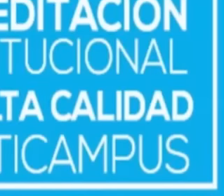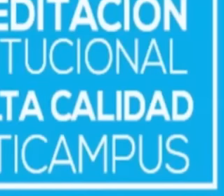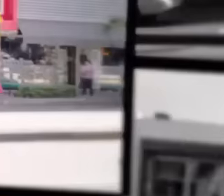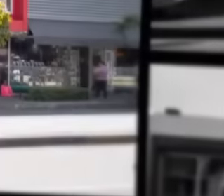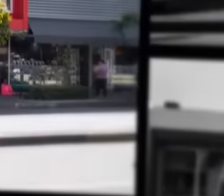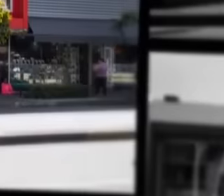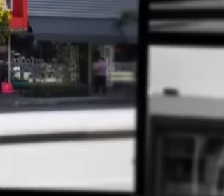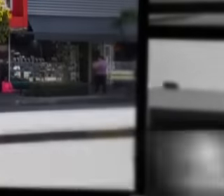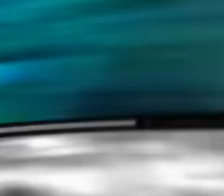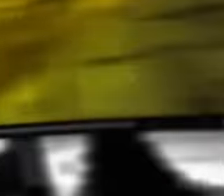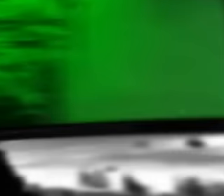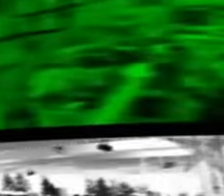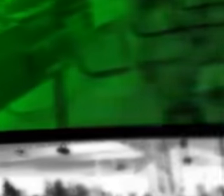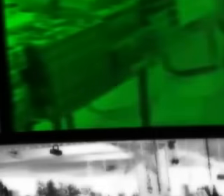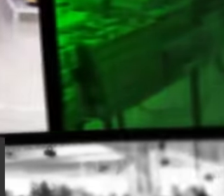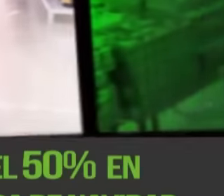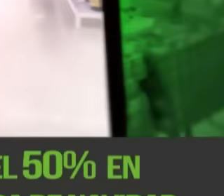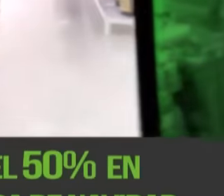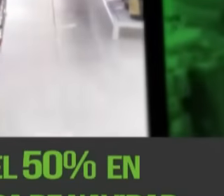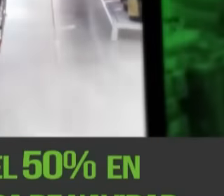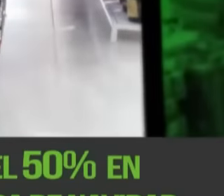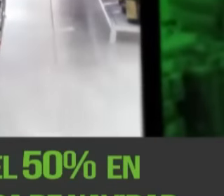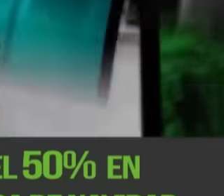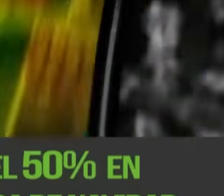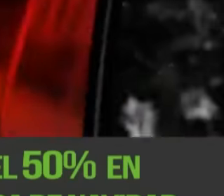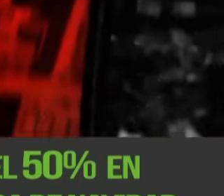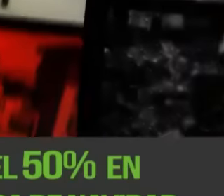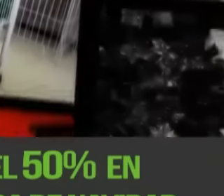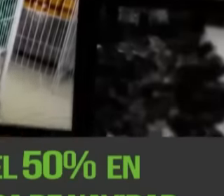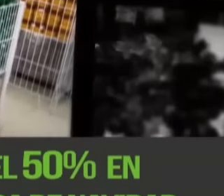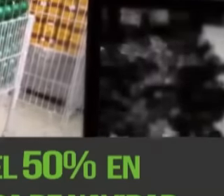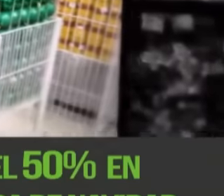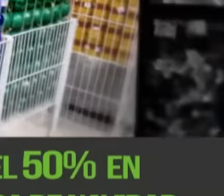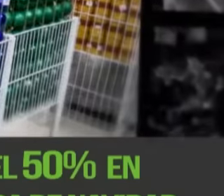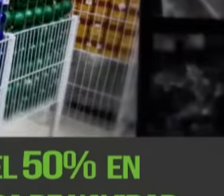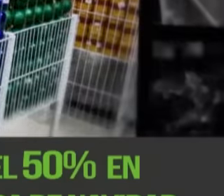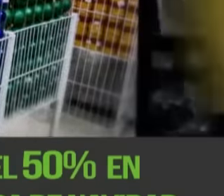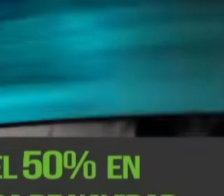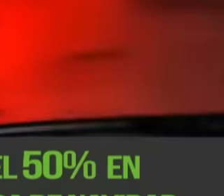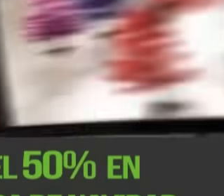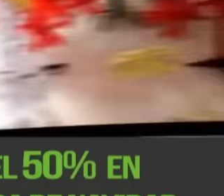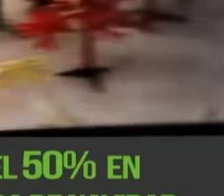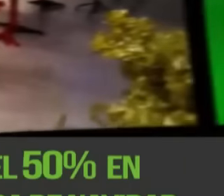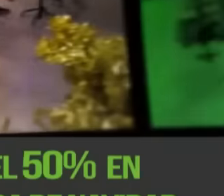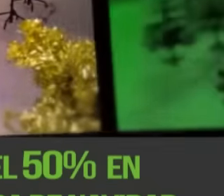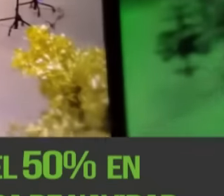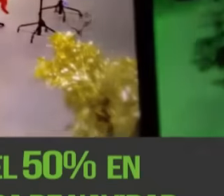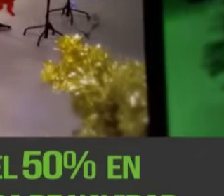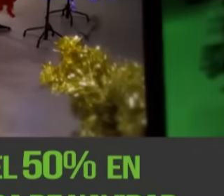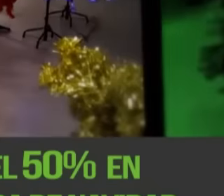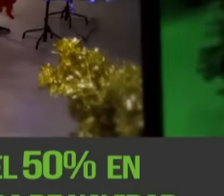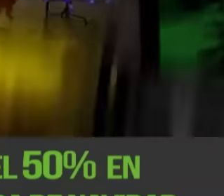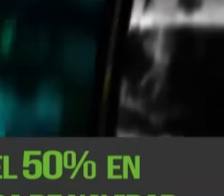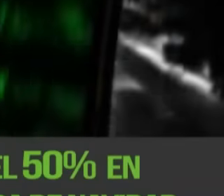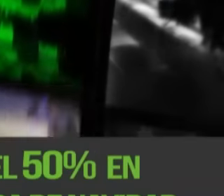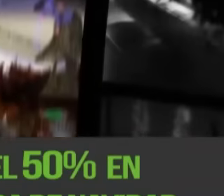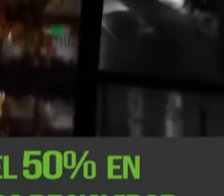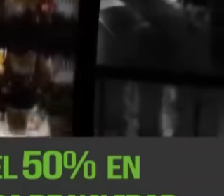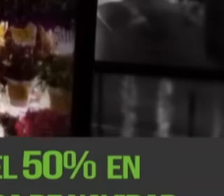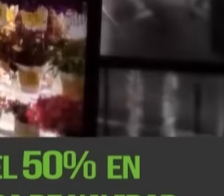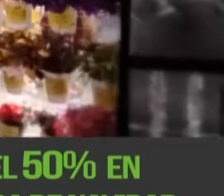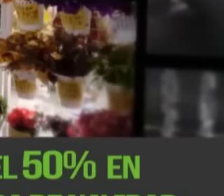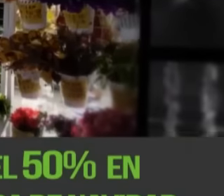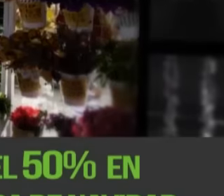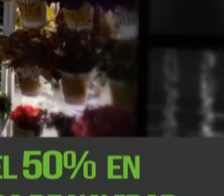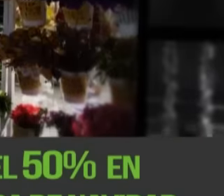Vía Llanito. Maravilla Centro Comercial continúa entregando descuentos hasta del 50% en mercancía seleccionada de